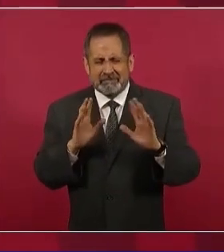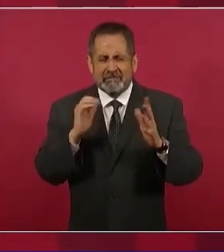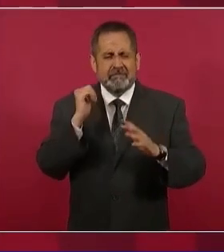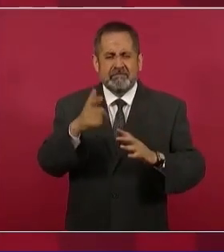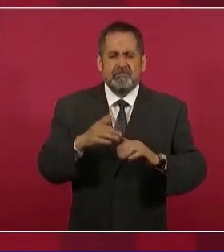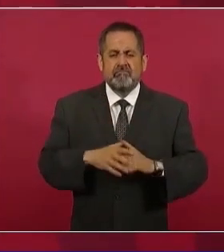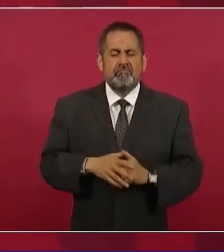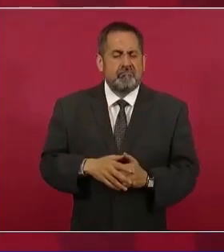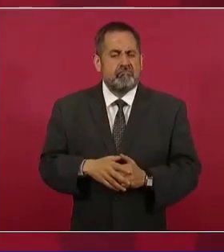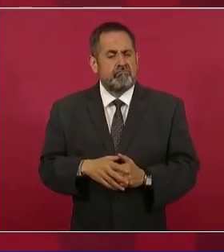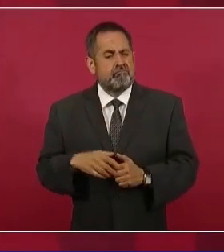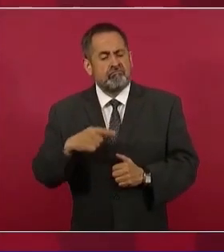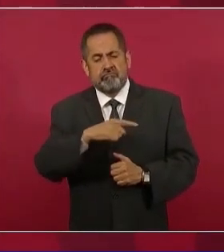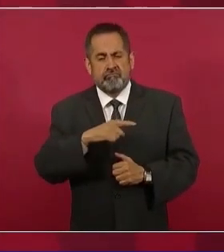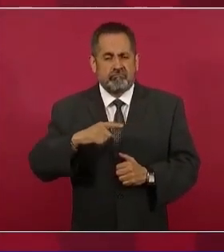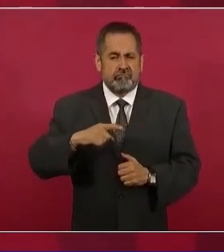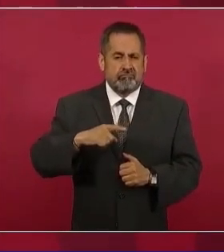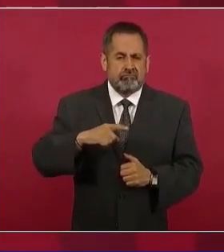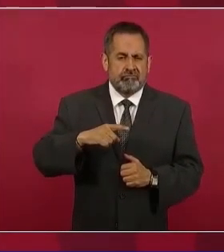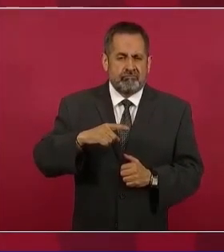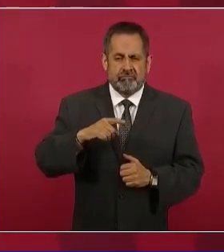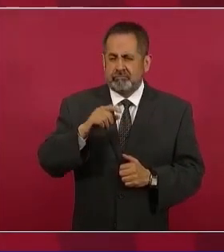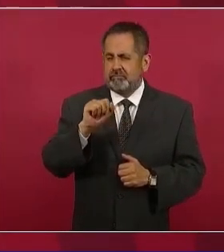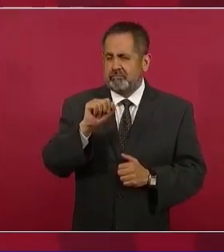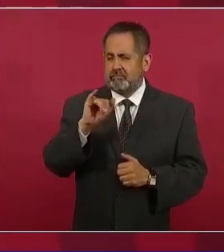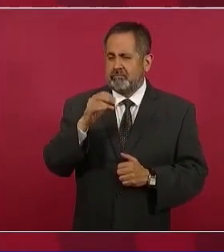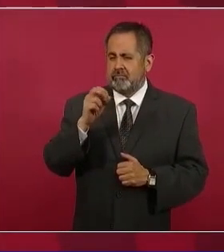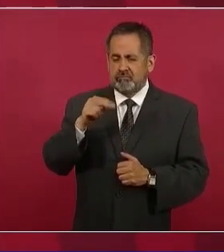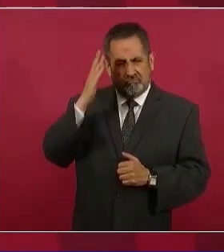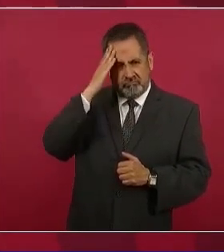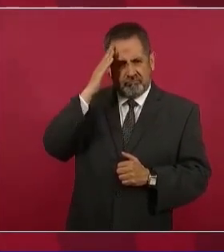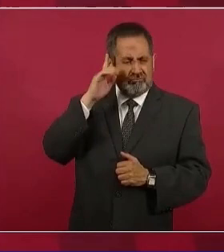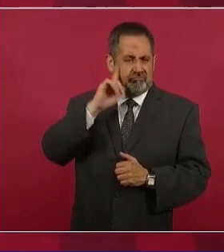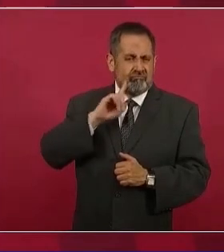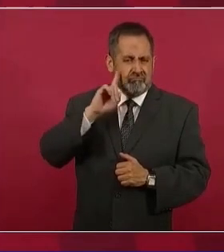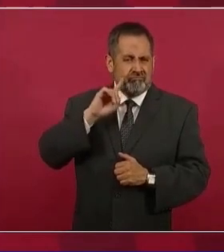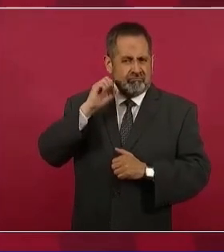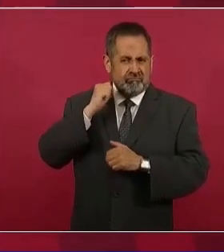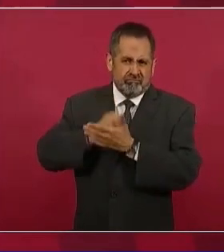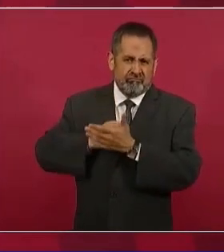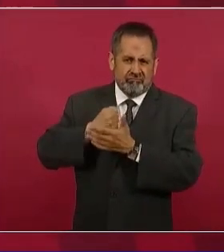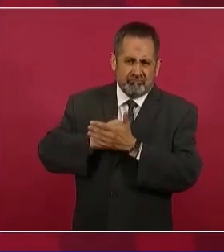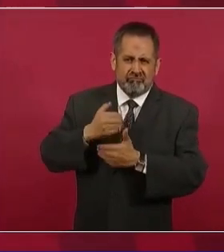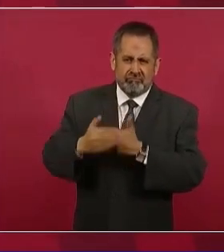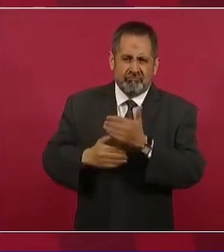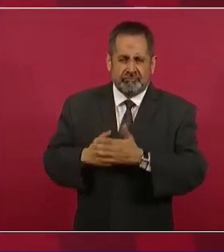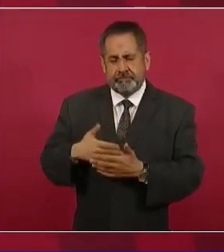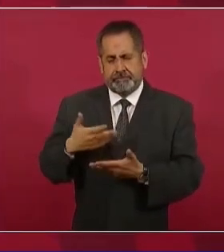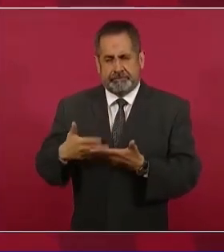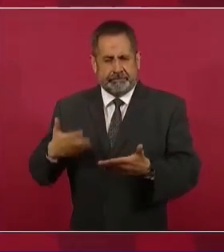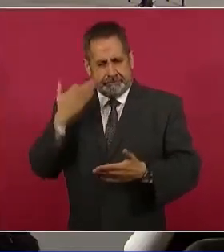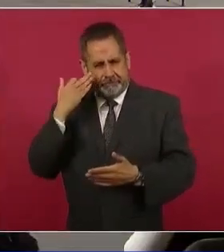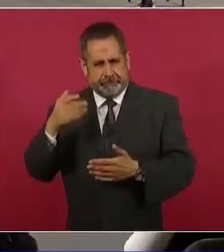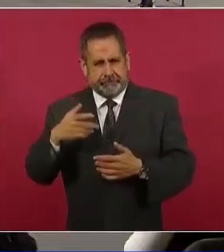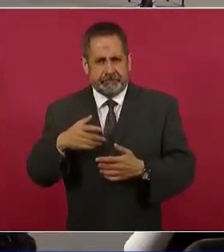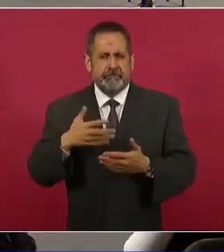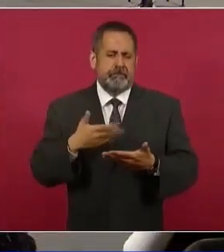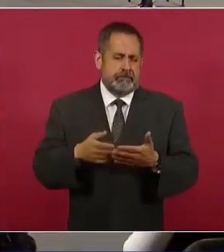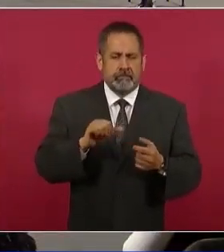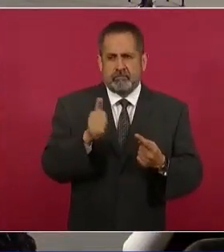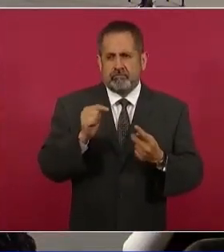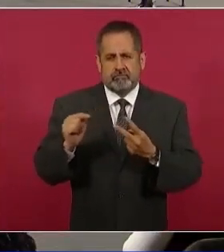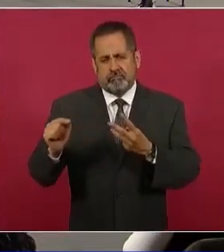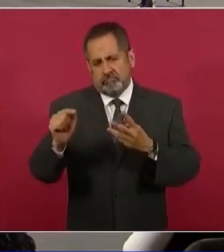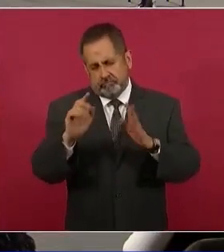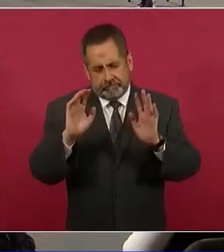La gran dirigente del movimiento feminista, bueno, de nuestro tiempo, porque ahora ya hay otras